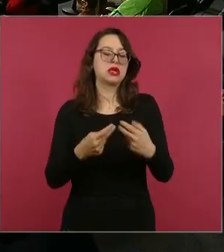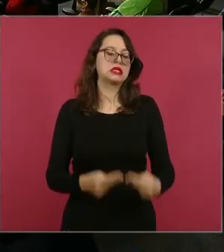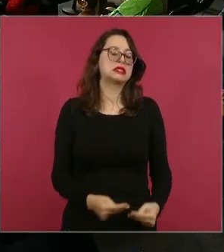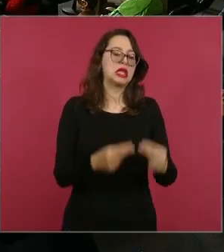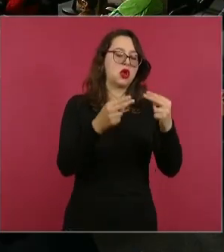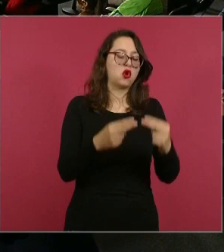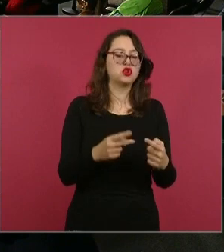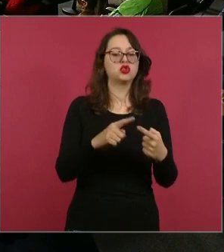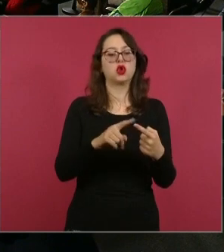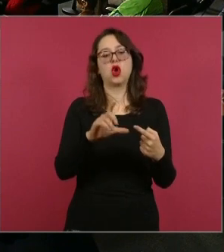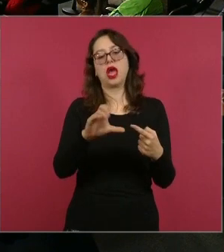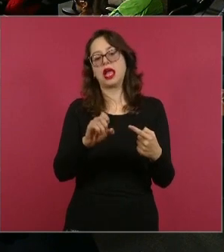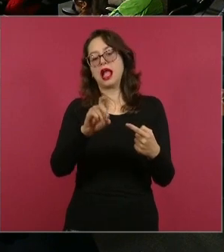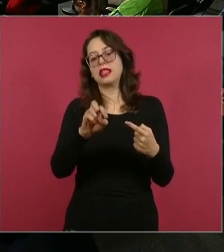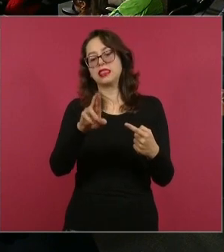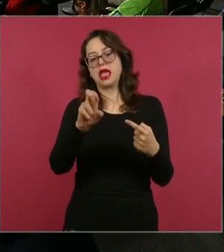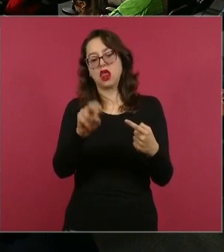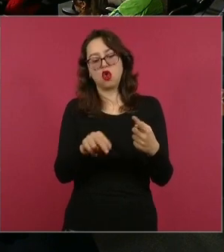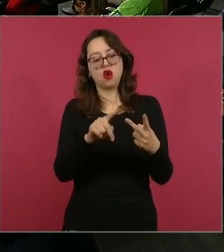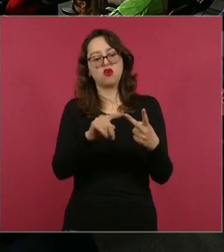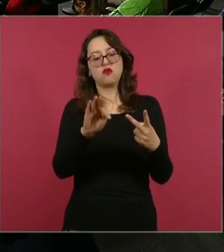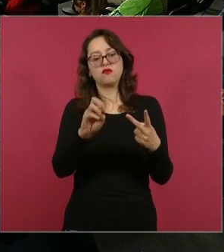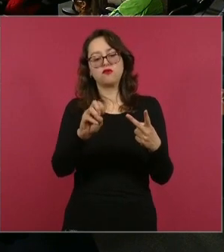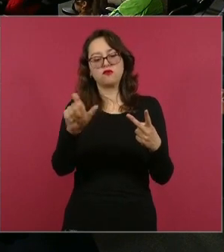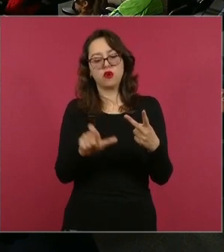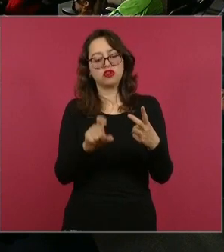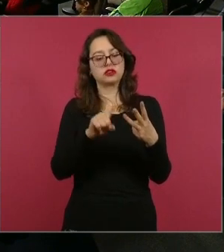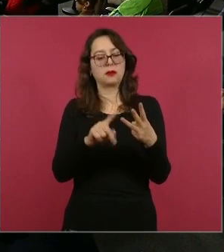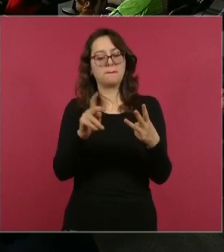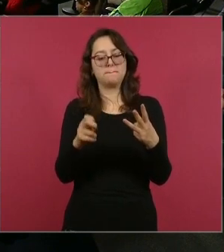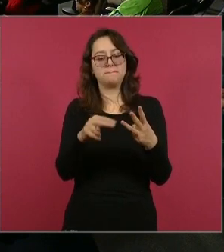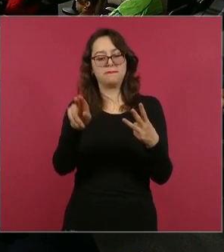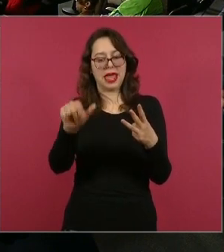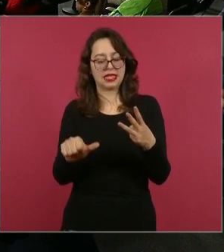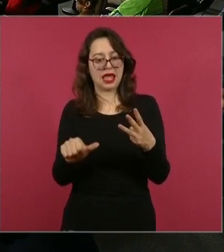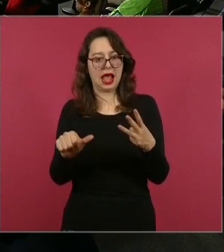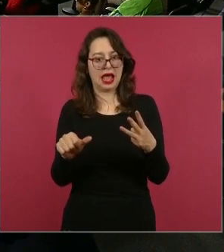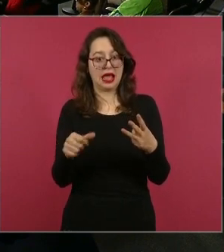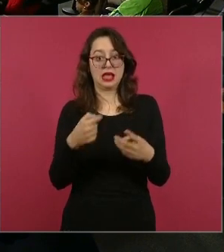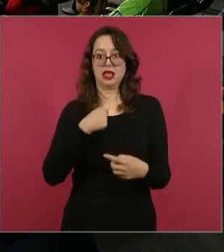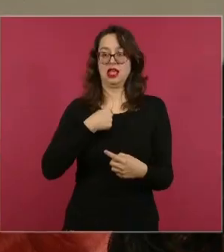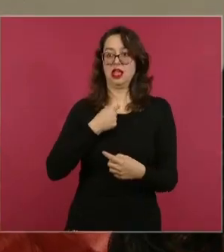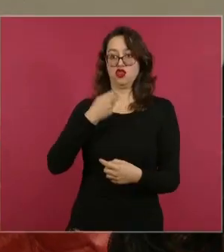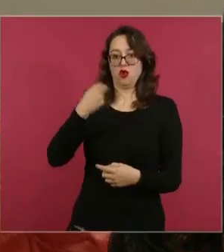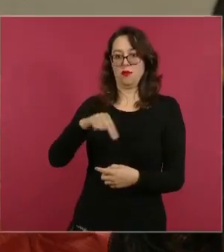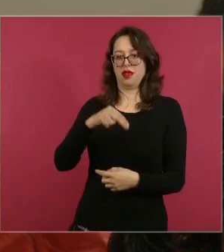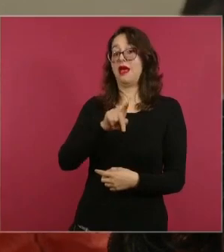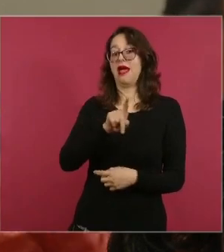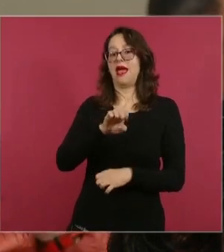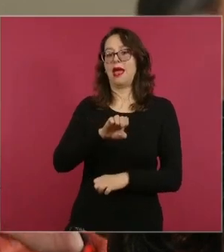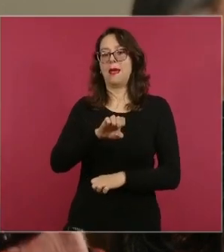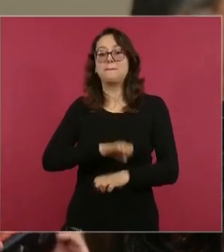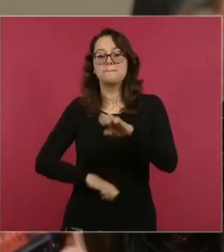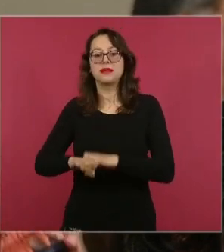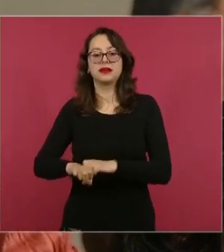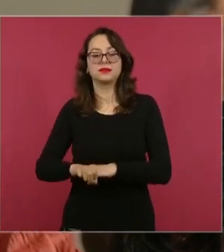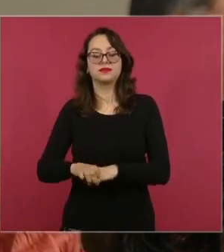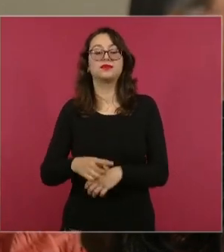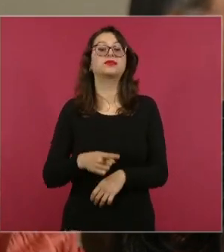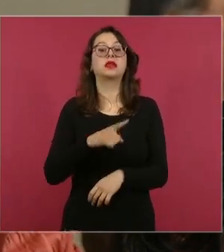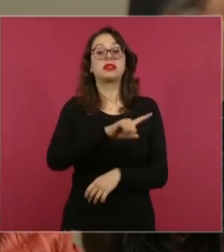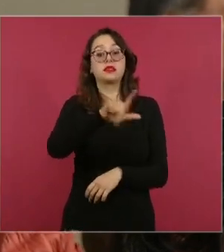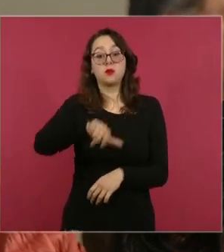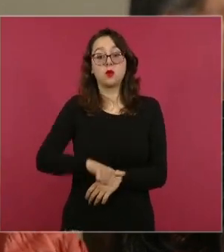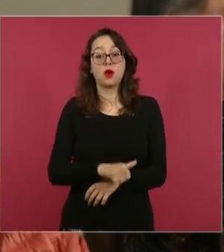Fox y eh Peña Nieto eh su Estancia en el noticiero cobraba 200,000 pesos